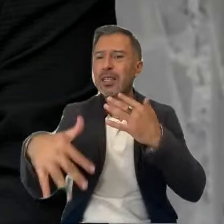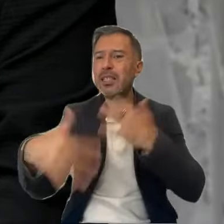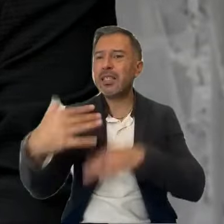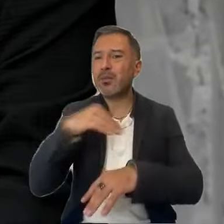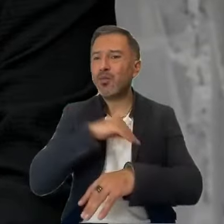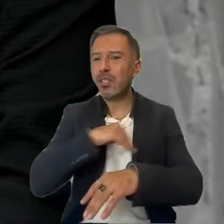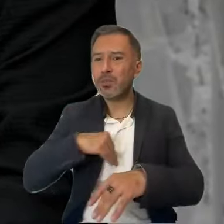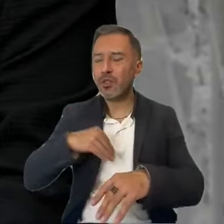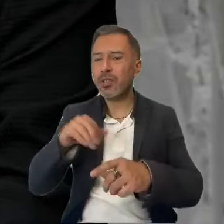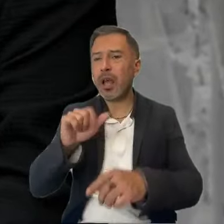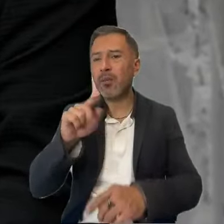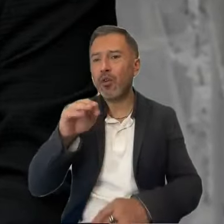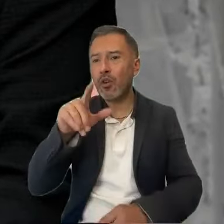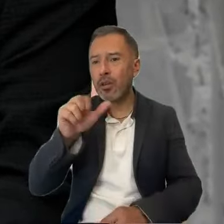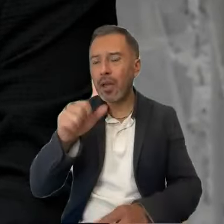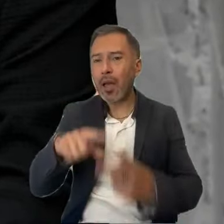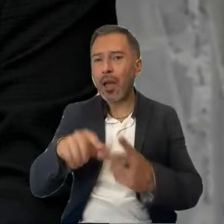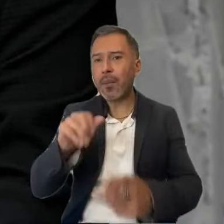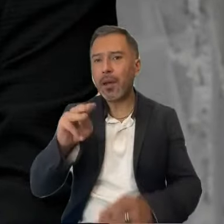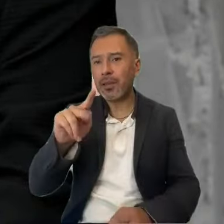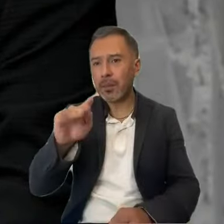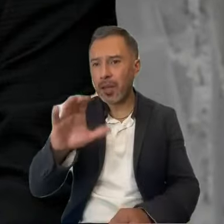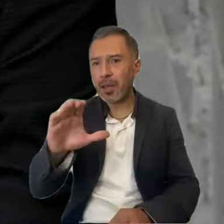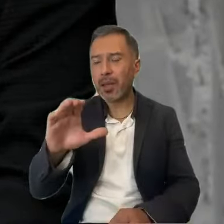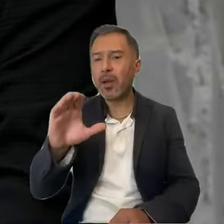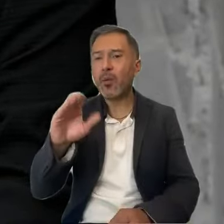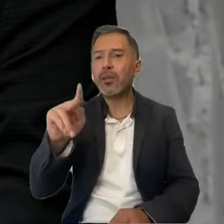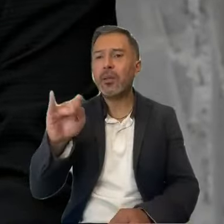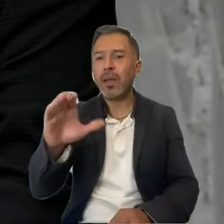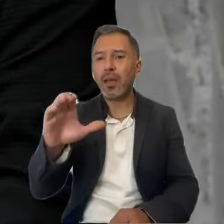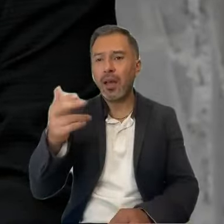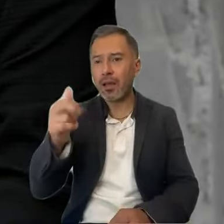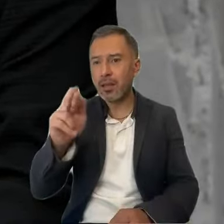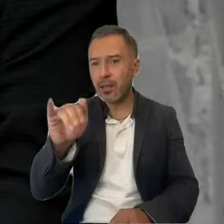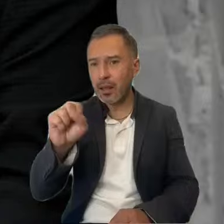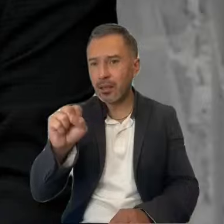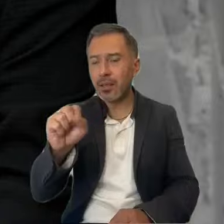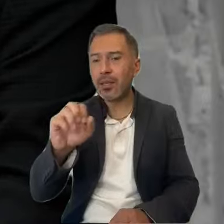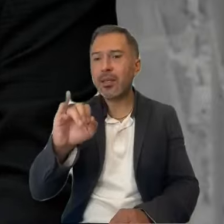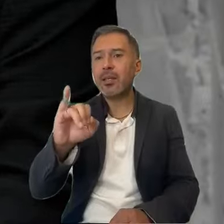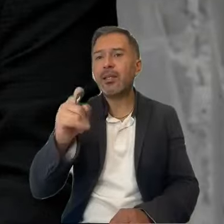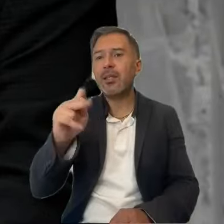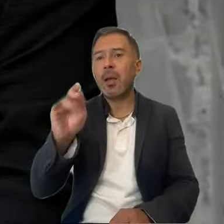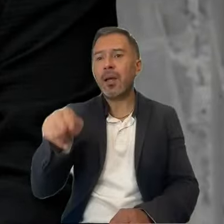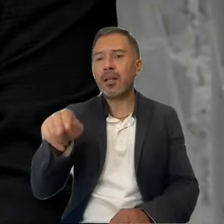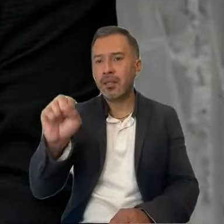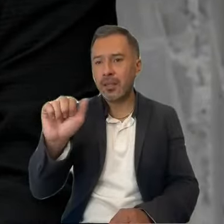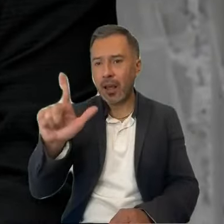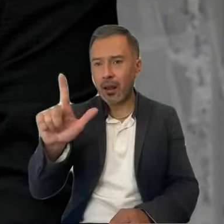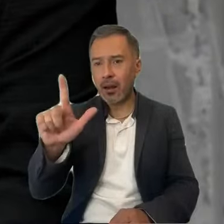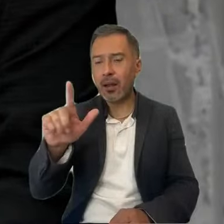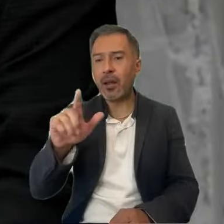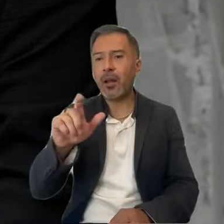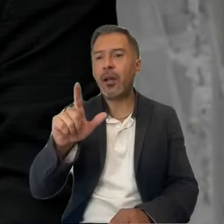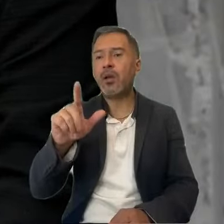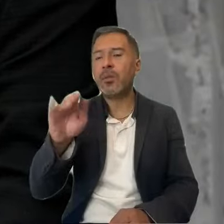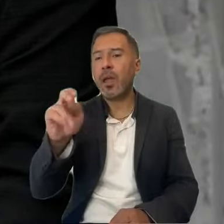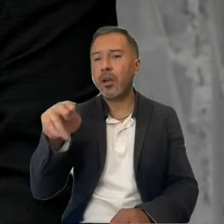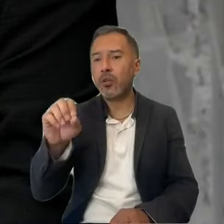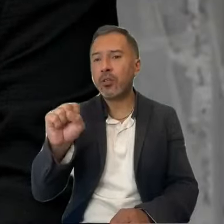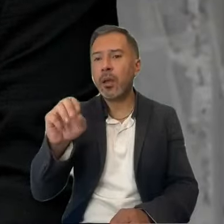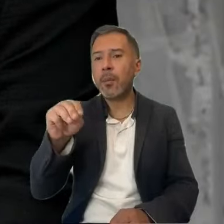Alquiciras, Amatepec, Coatepec de Harinas, Ixtapan de la Sal, Lubianos,